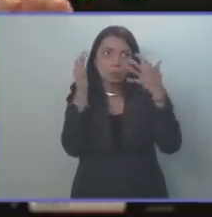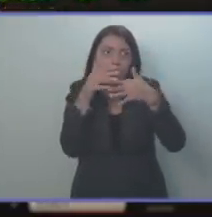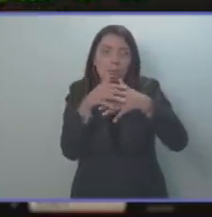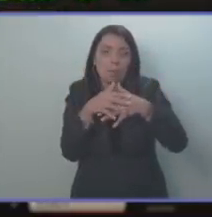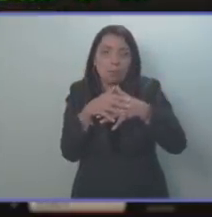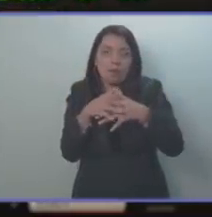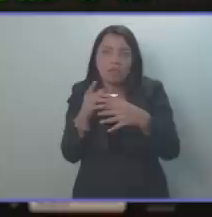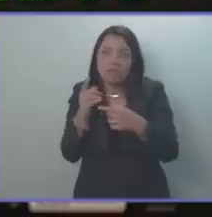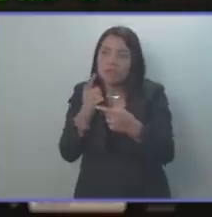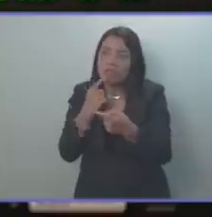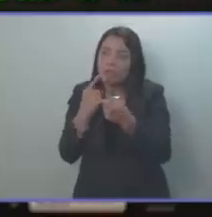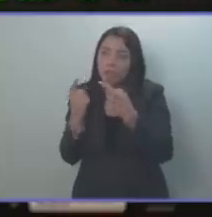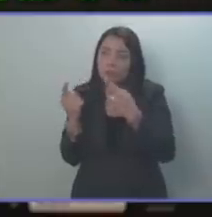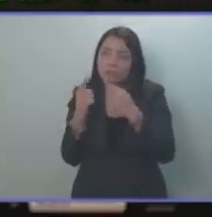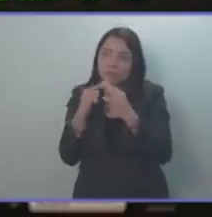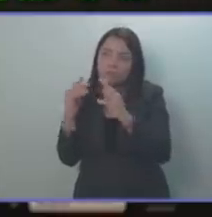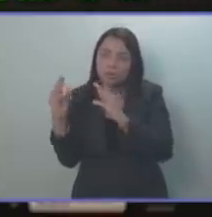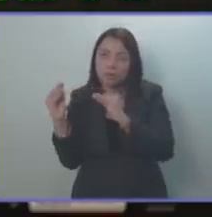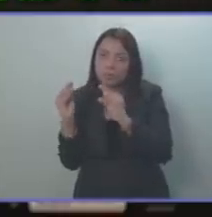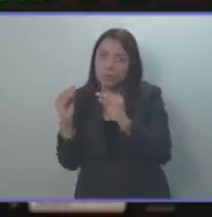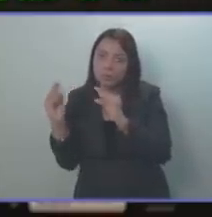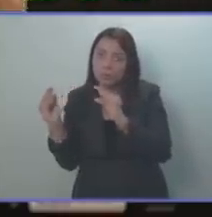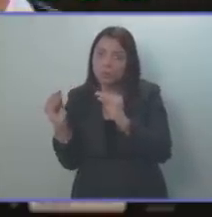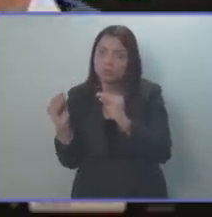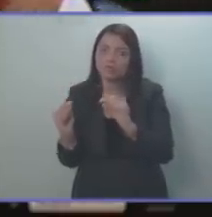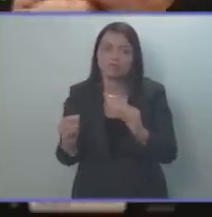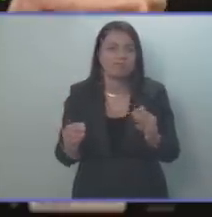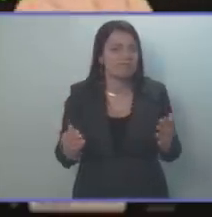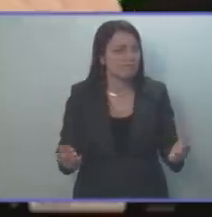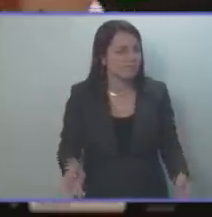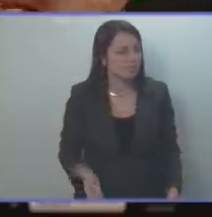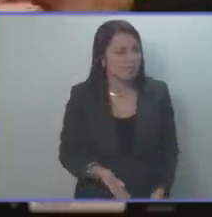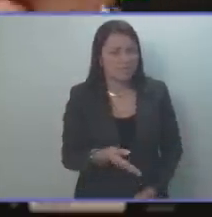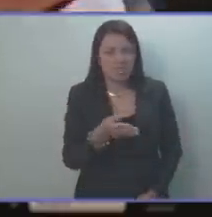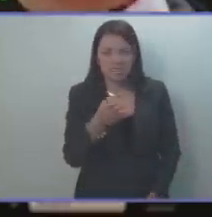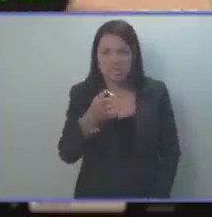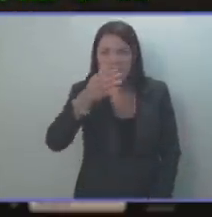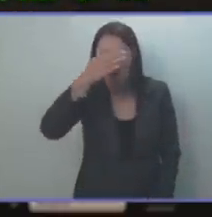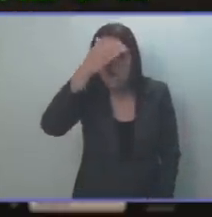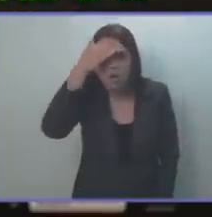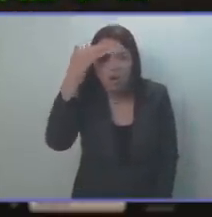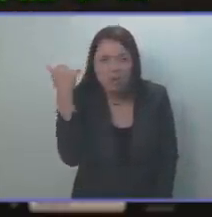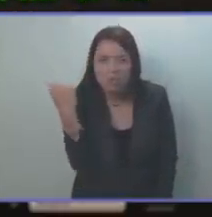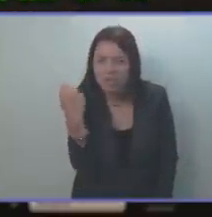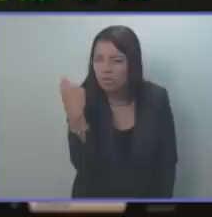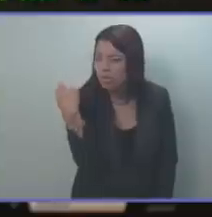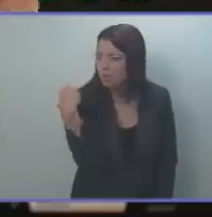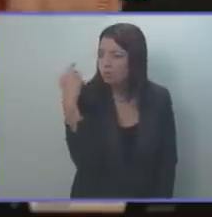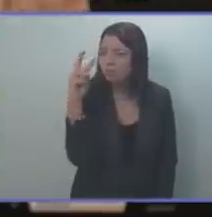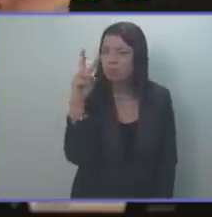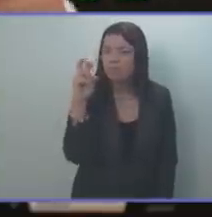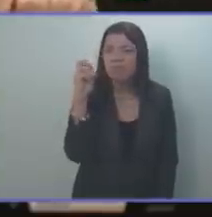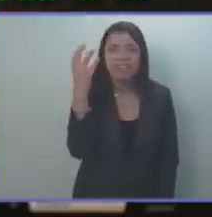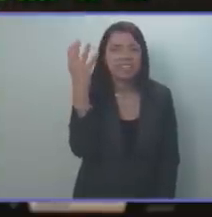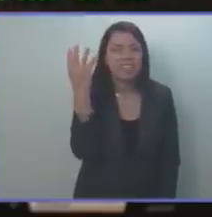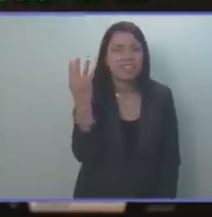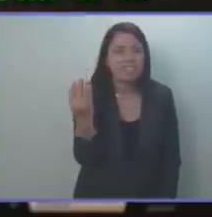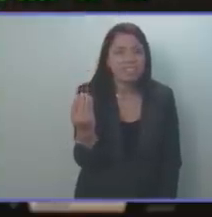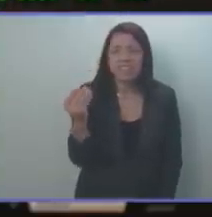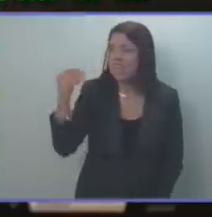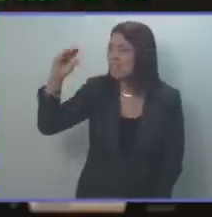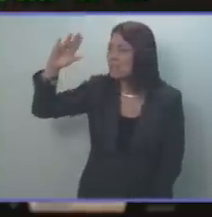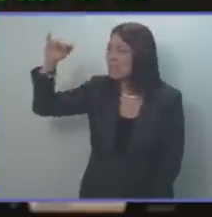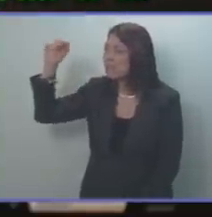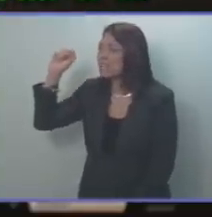esta negociación. Se les olvidó que hace 20 días recibieron ayuda de